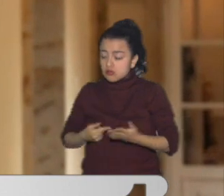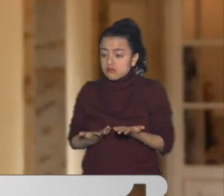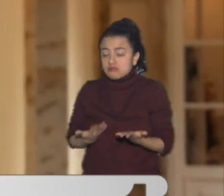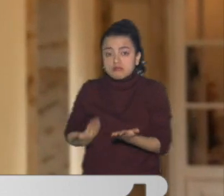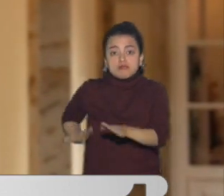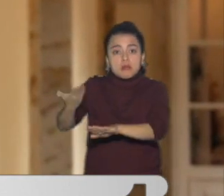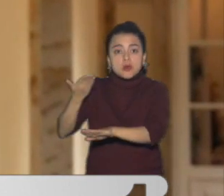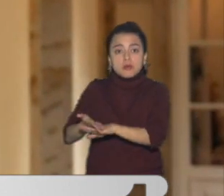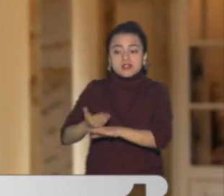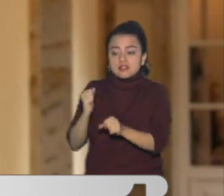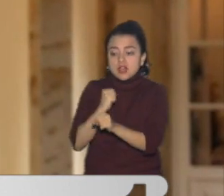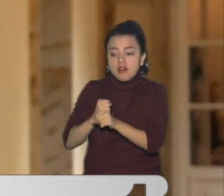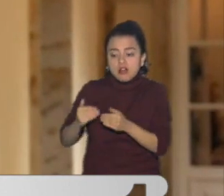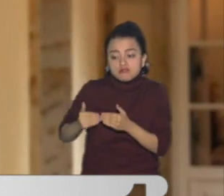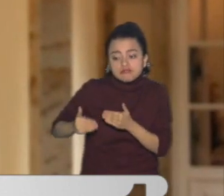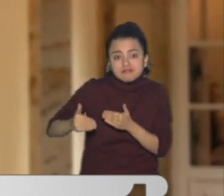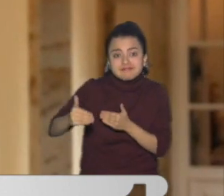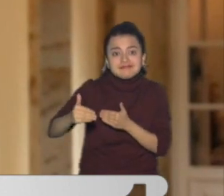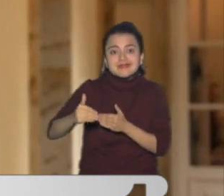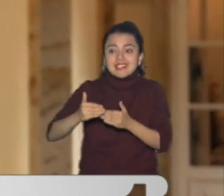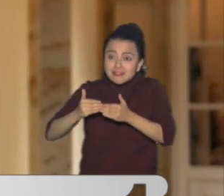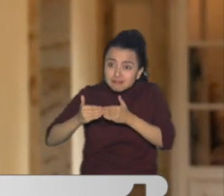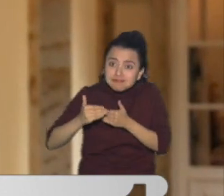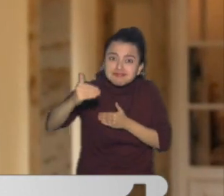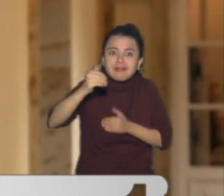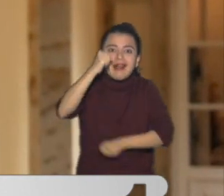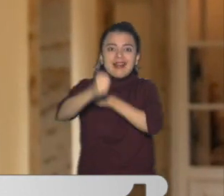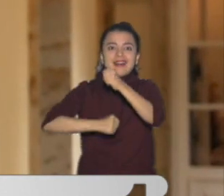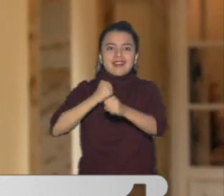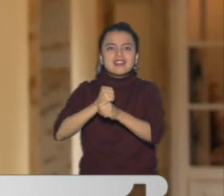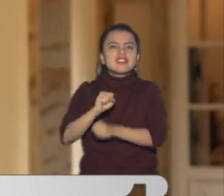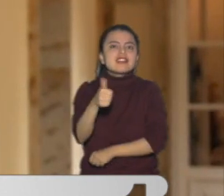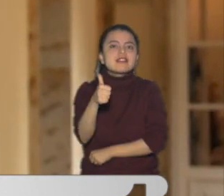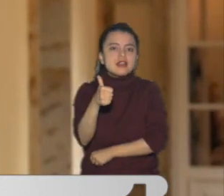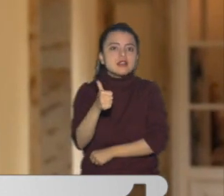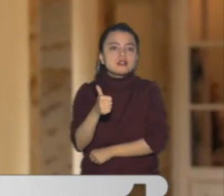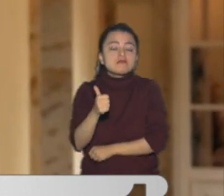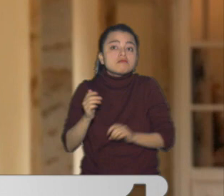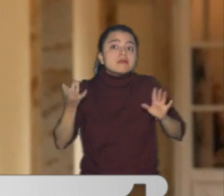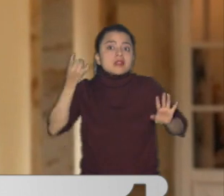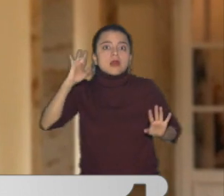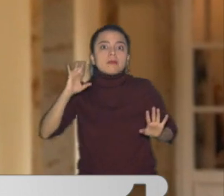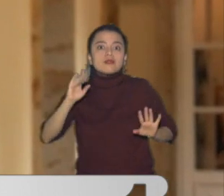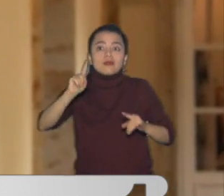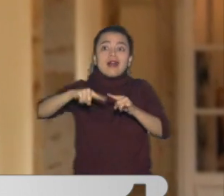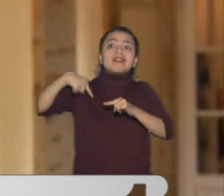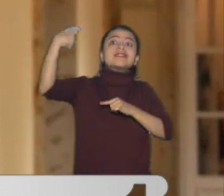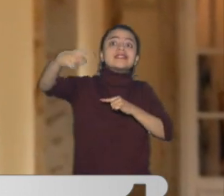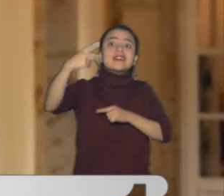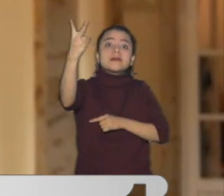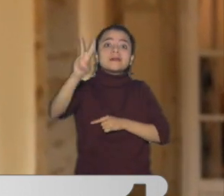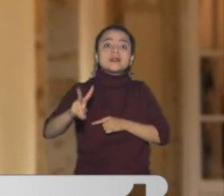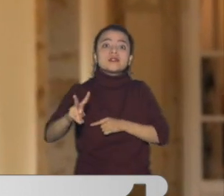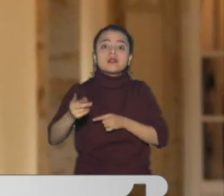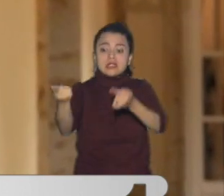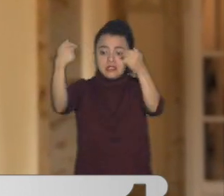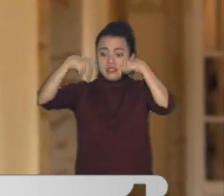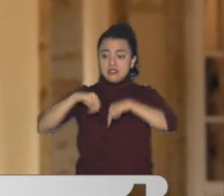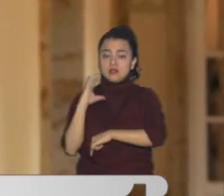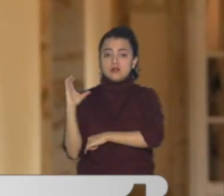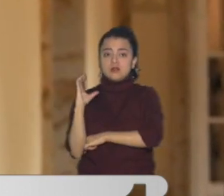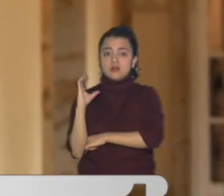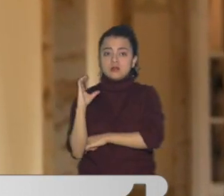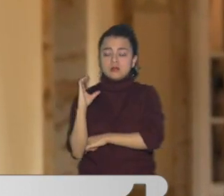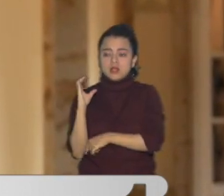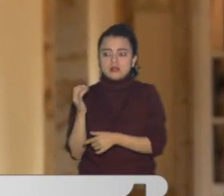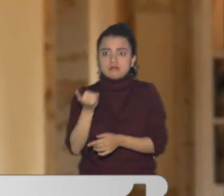manera muy, muy importante, sabiendo que si mañana pasa algo del otro lado de la frontera, pues esta población no se va a retornar al